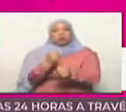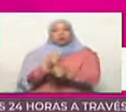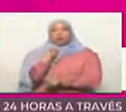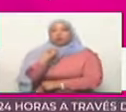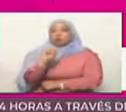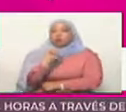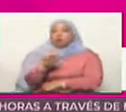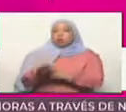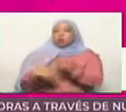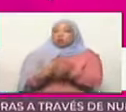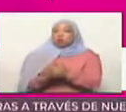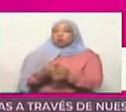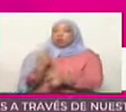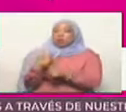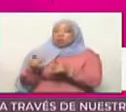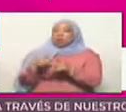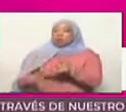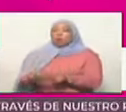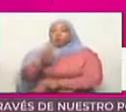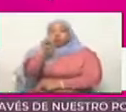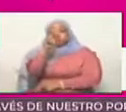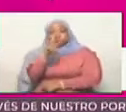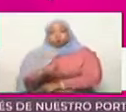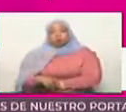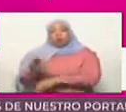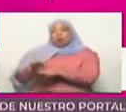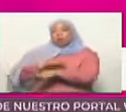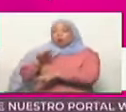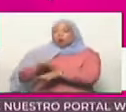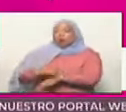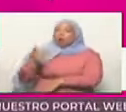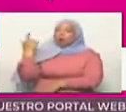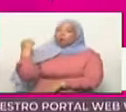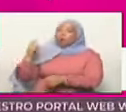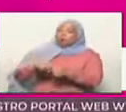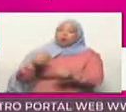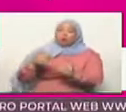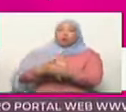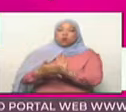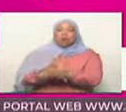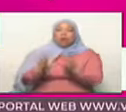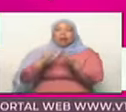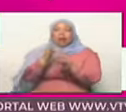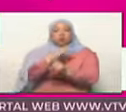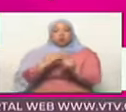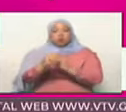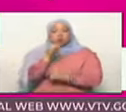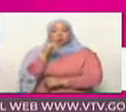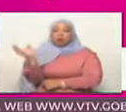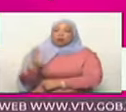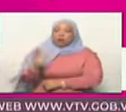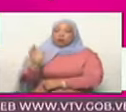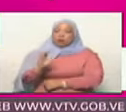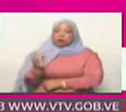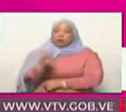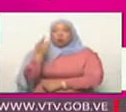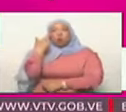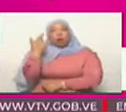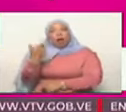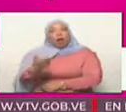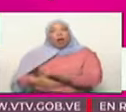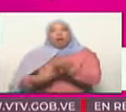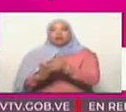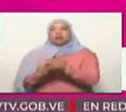Entonces han sido varios días desde el jueves pasado, incluyendo aquí en la Casona Cultural Aquiles Nazoa en Caracas, una vitrina para mostrar